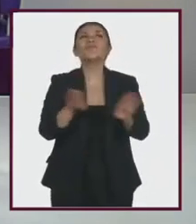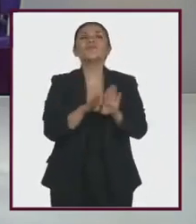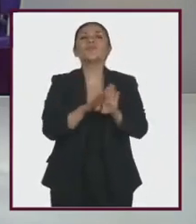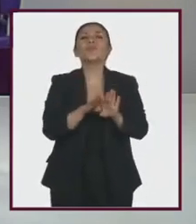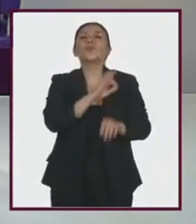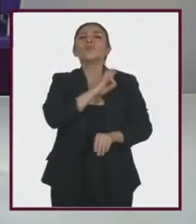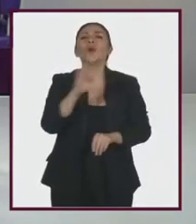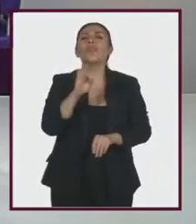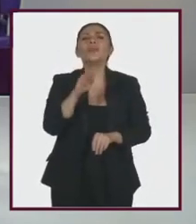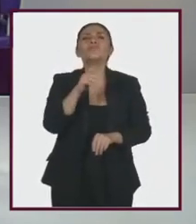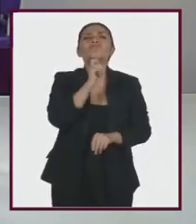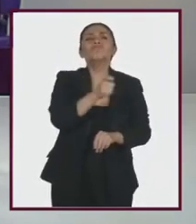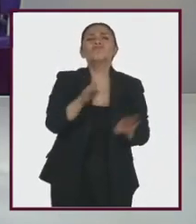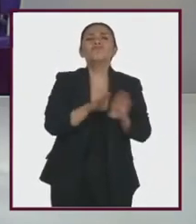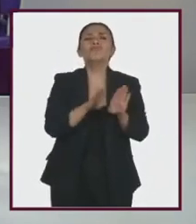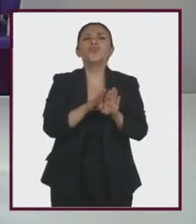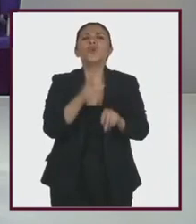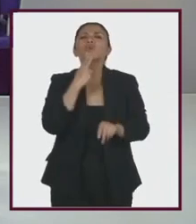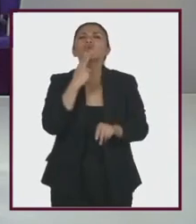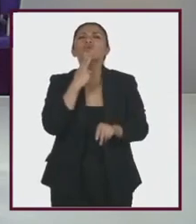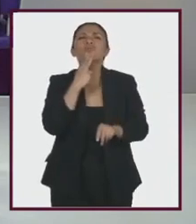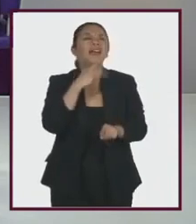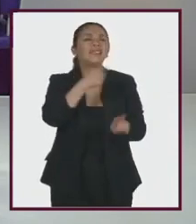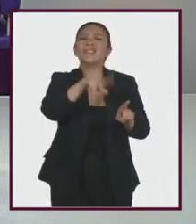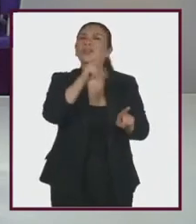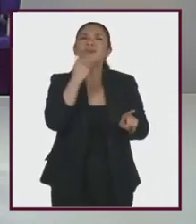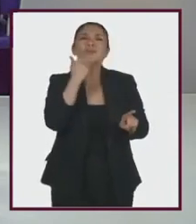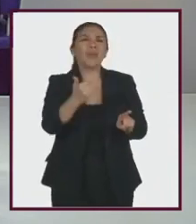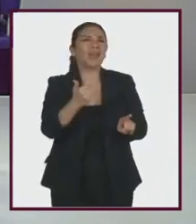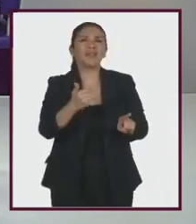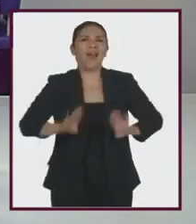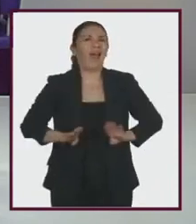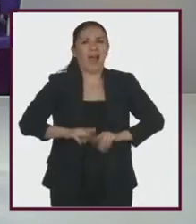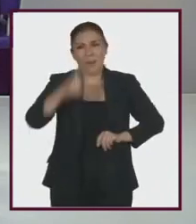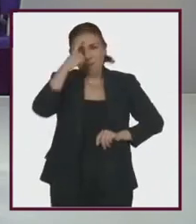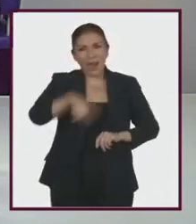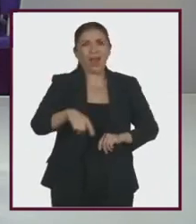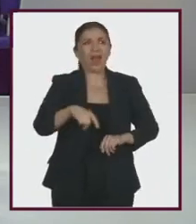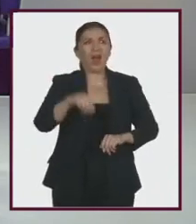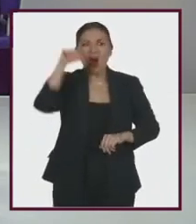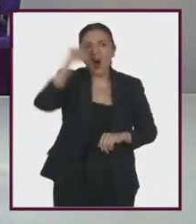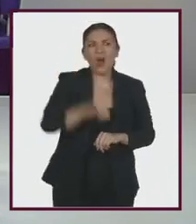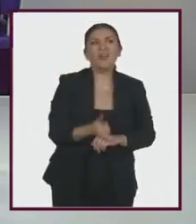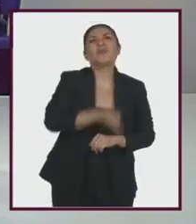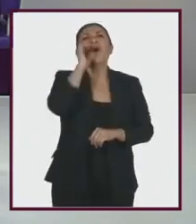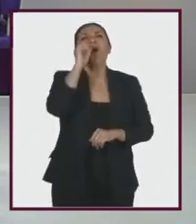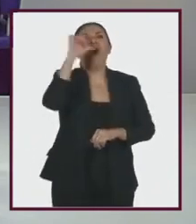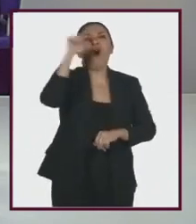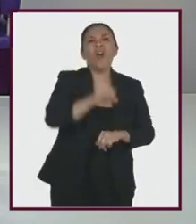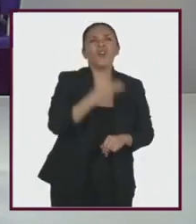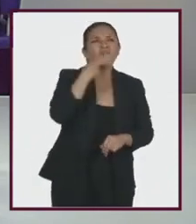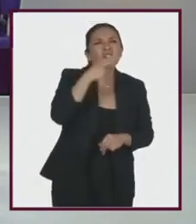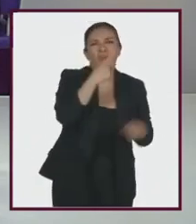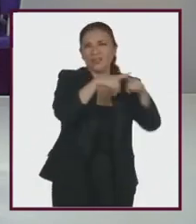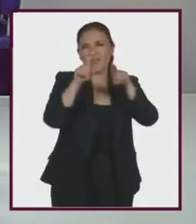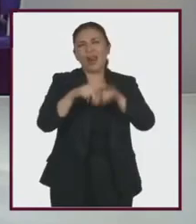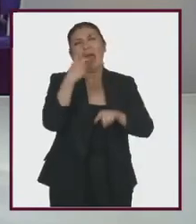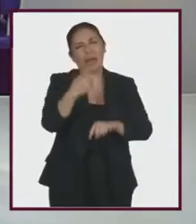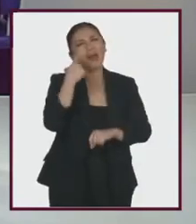consumo, uso nocivo de consumo o en atracón. Entonces esa parte es la más